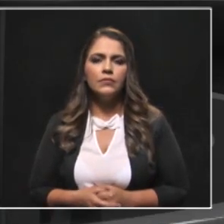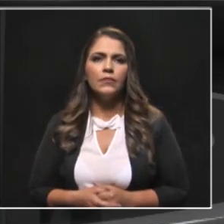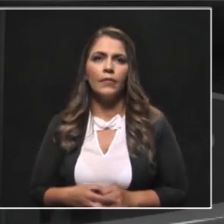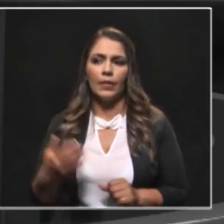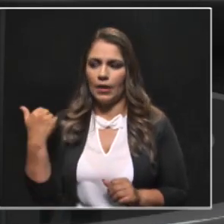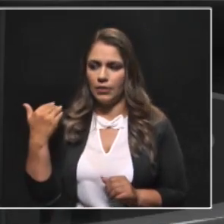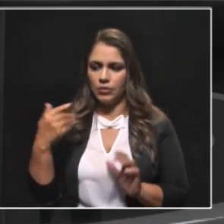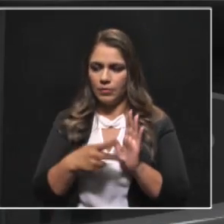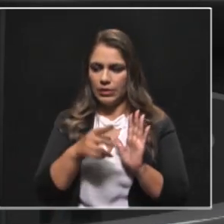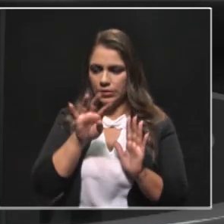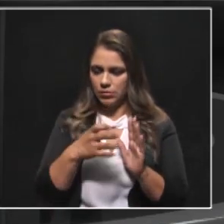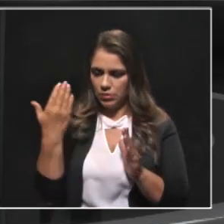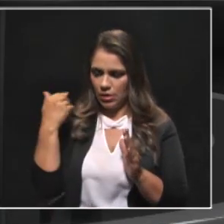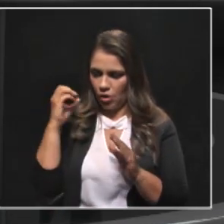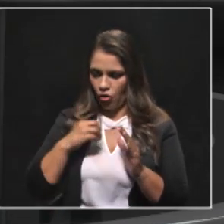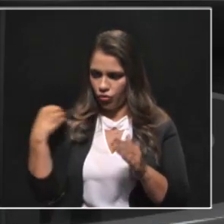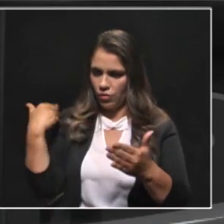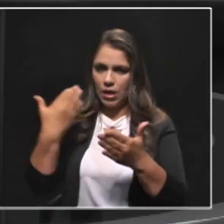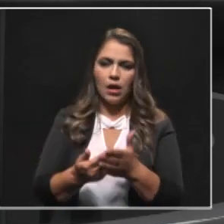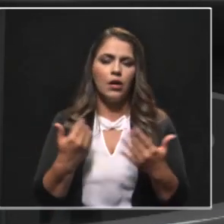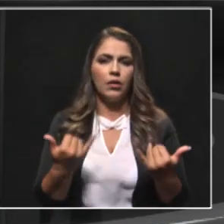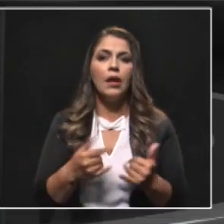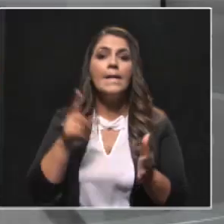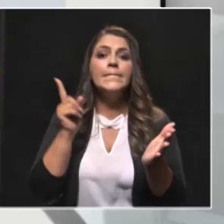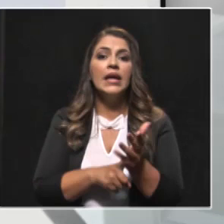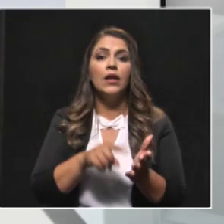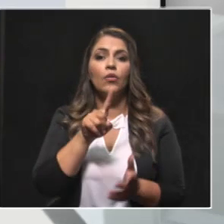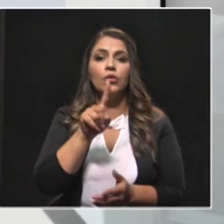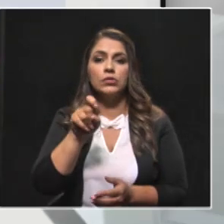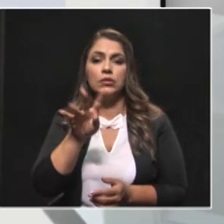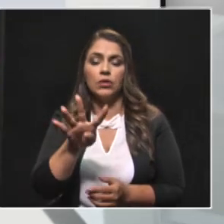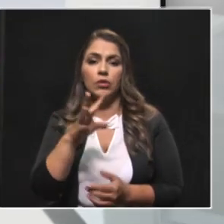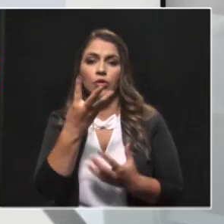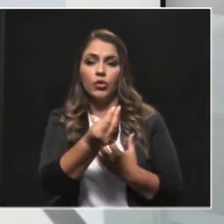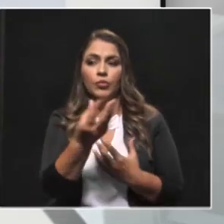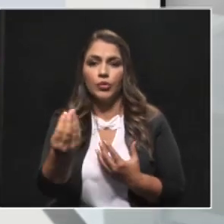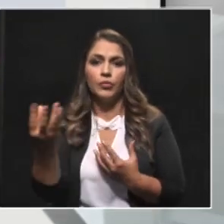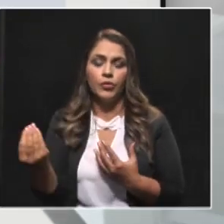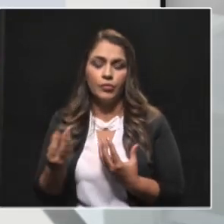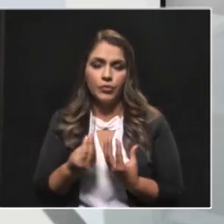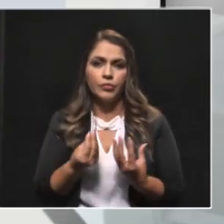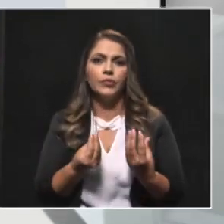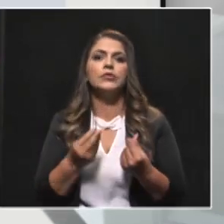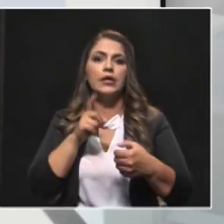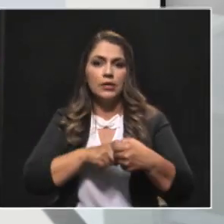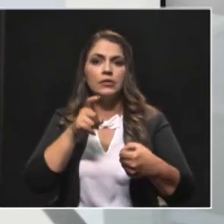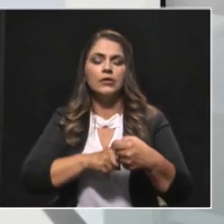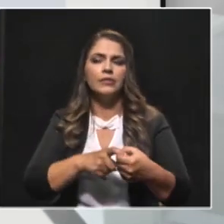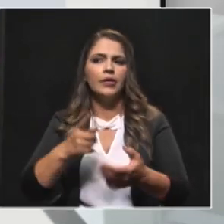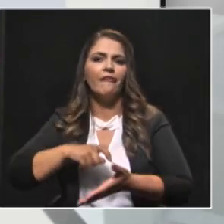desde que empezamos el calendario electoral en octubre, van 1.164 grupos significativos de ciudadanos